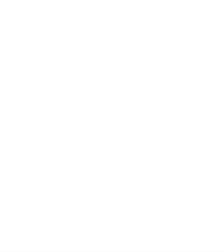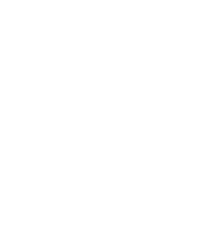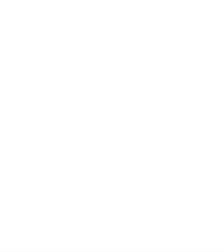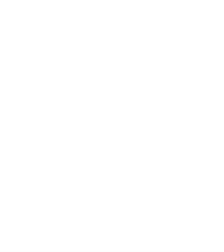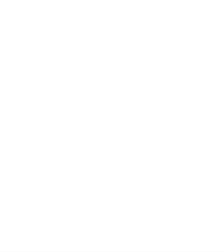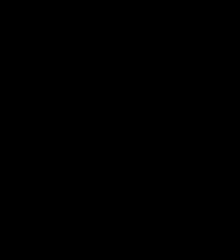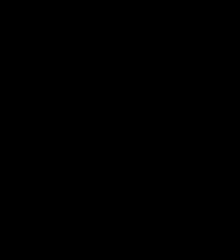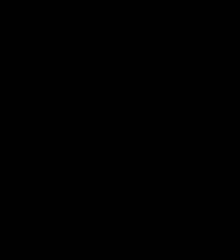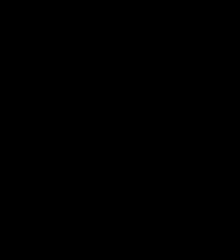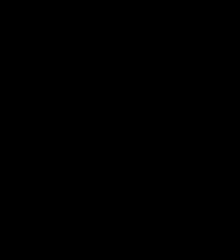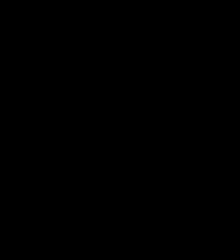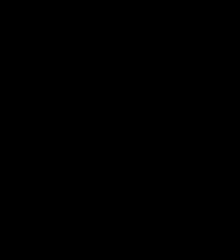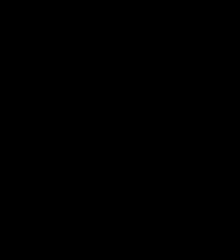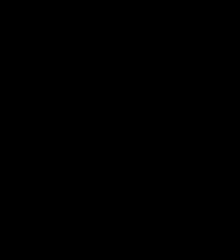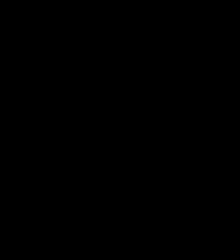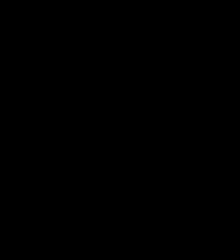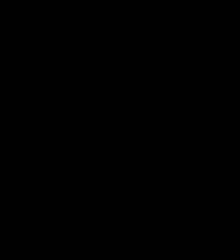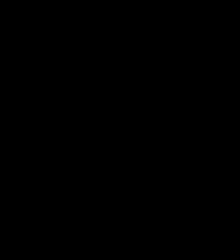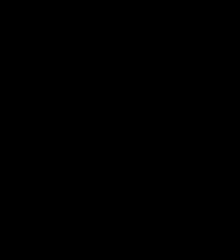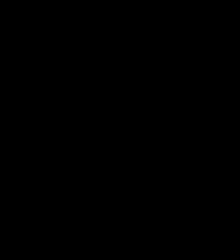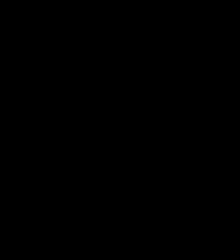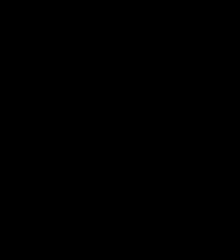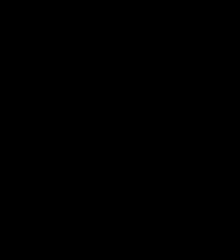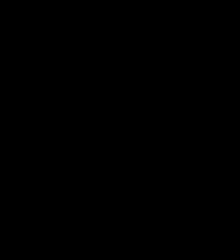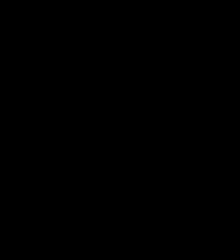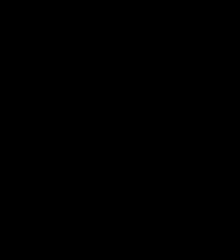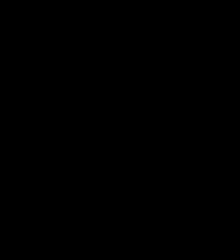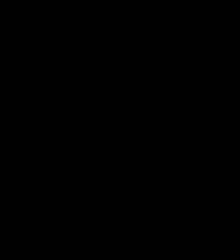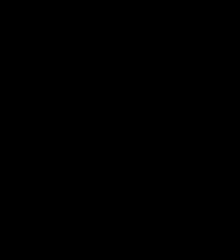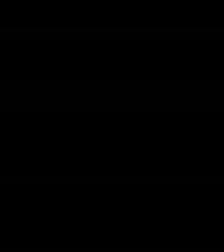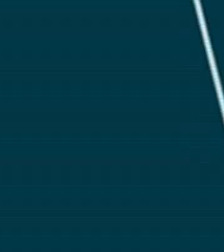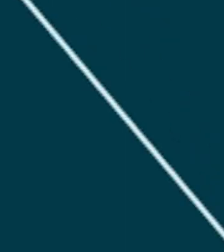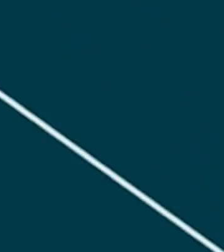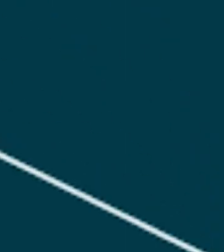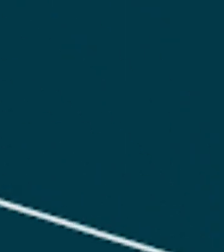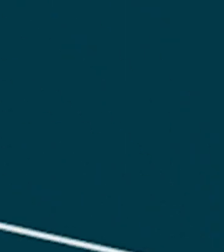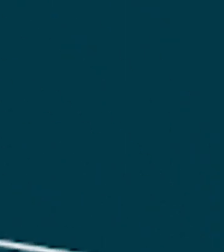mañana. En 13, Costa Rica Televisión.